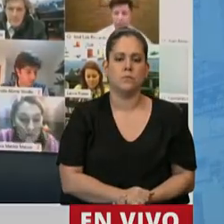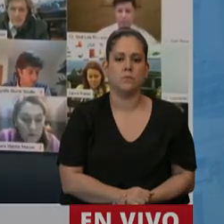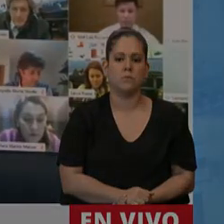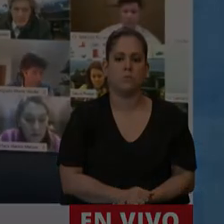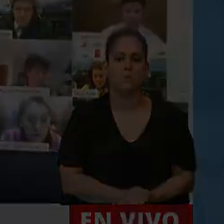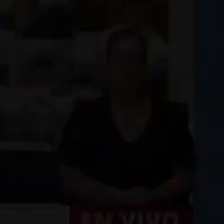Gracias, diputado.